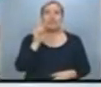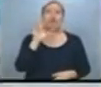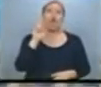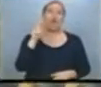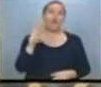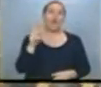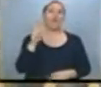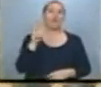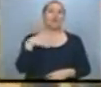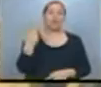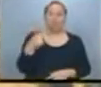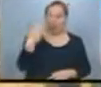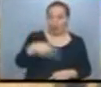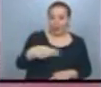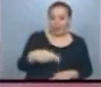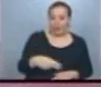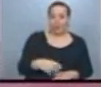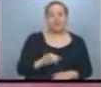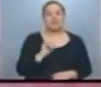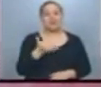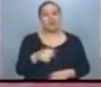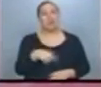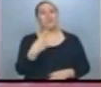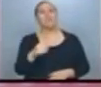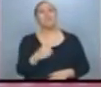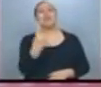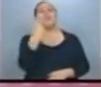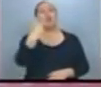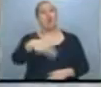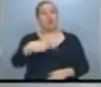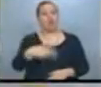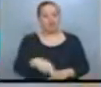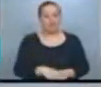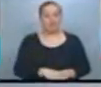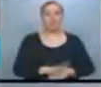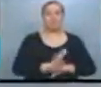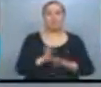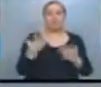listo. Entonces, para noviembre, Gorodish. A partir del 1 de noviembre. A partir del 1 de noviembre, ahí está. Podemos cambiar las computadoras.